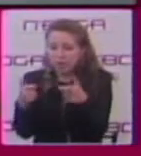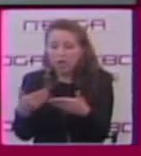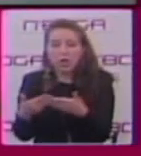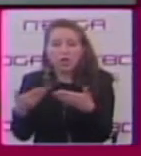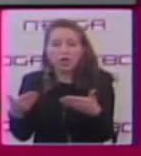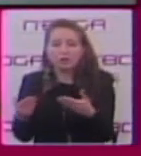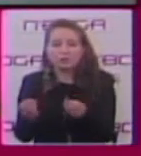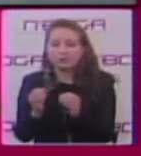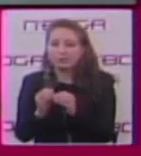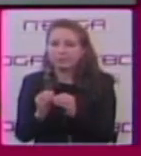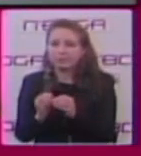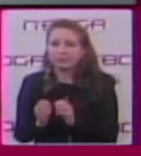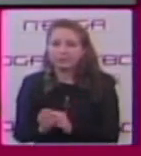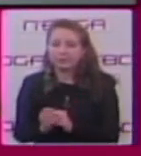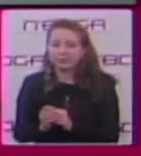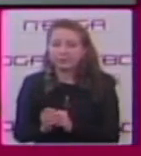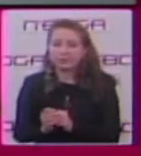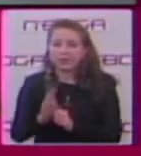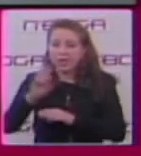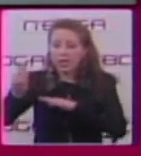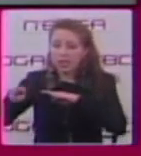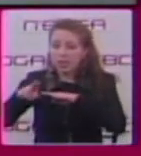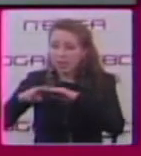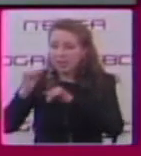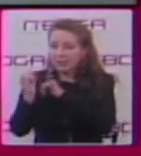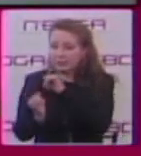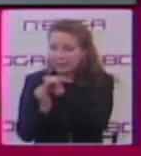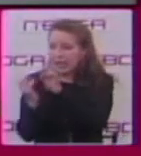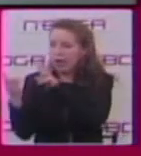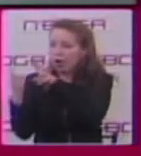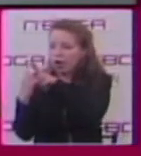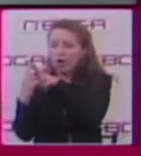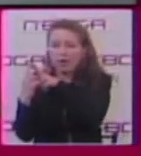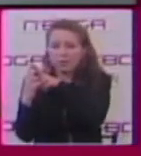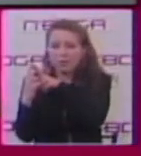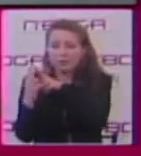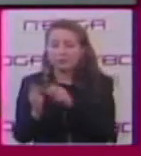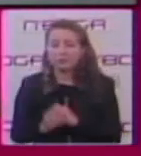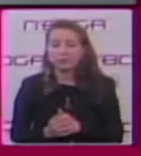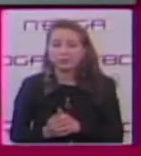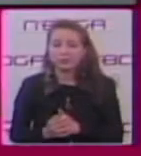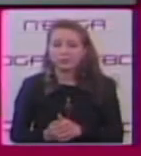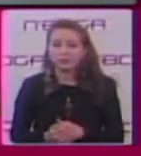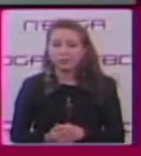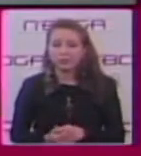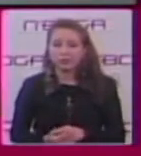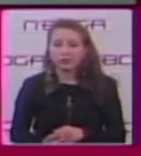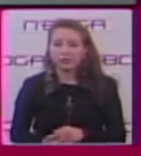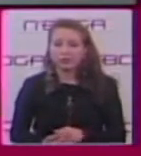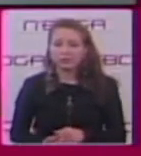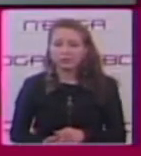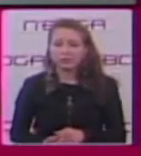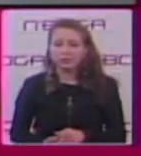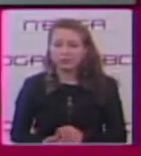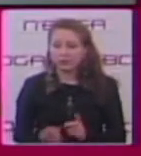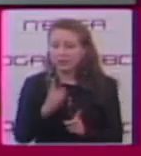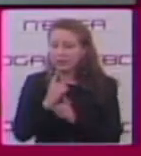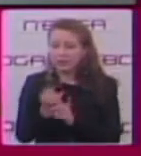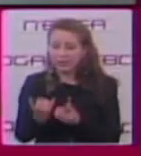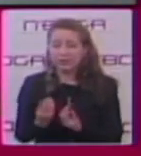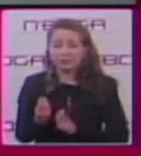para posicionarle a nivel nacional e internacional. Y de esta manera lo que estamos en este momento